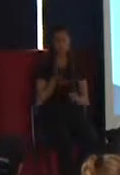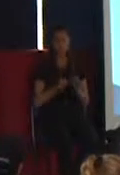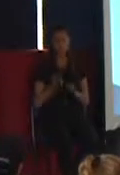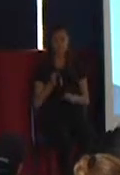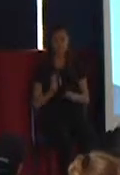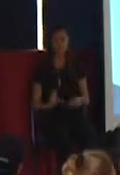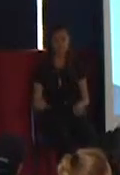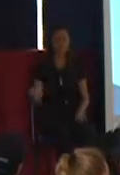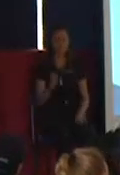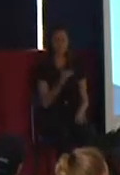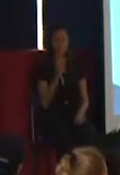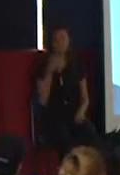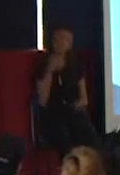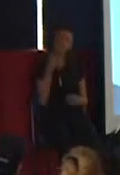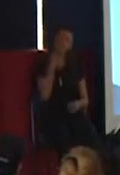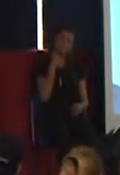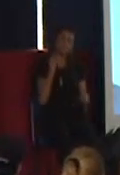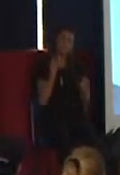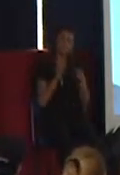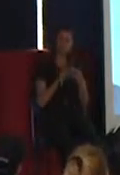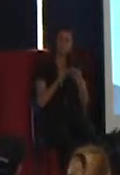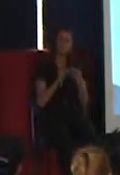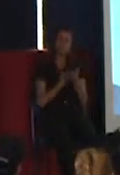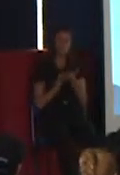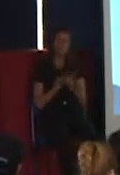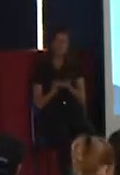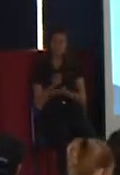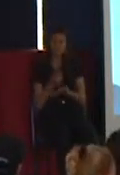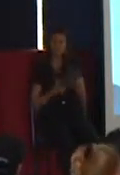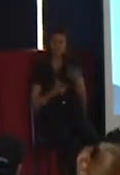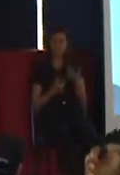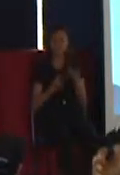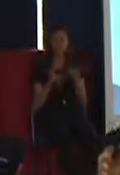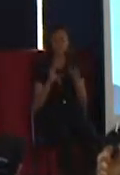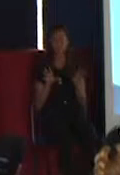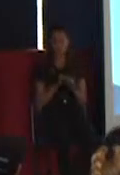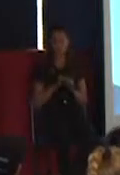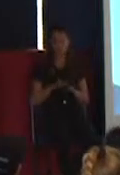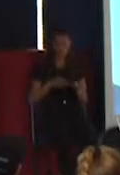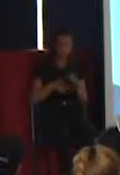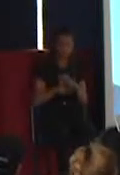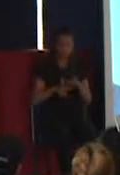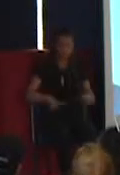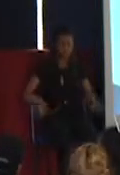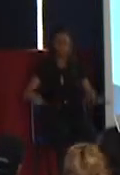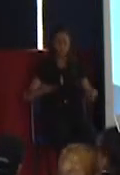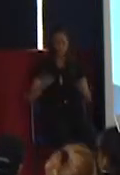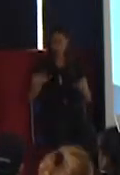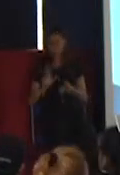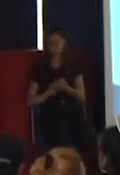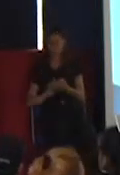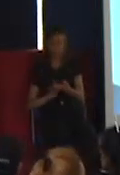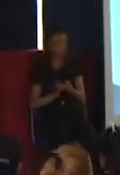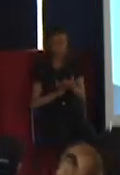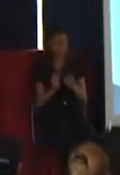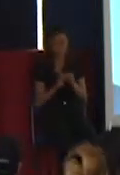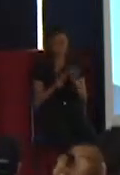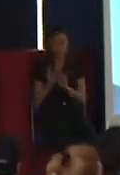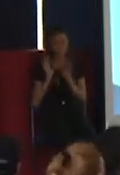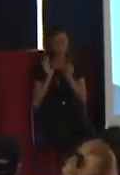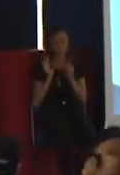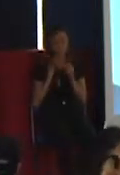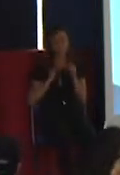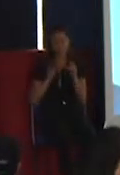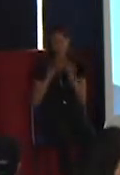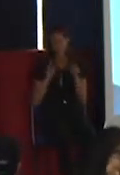que adecúen no solamente las instalaciones de toda la jurisdicción, ¿sí?, de los juzgados,